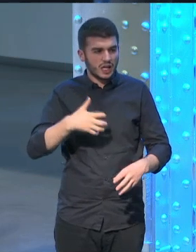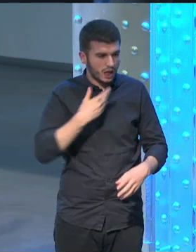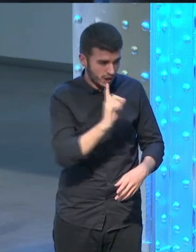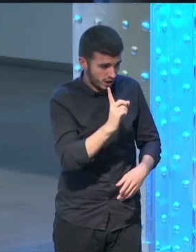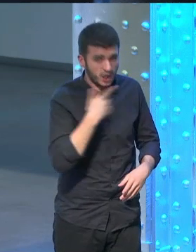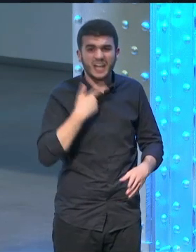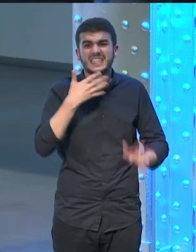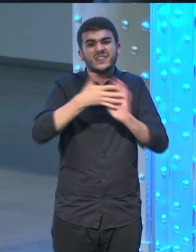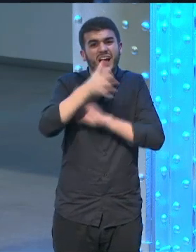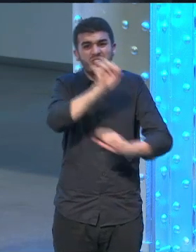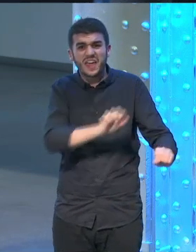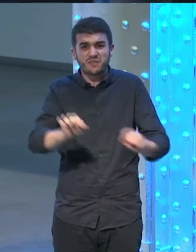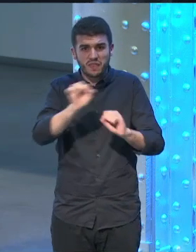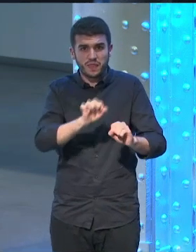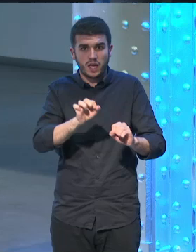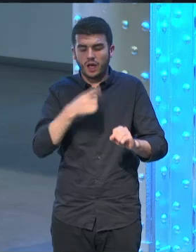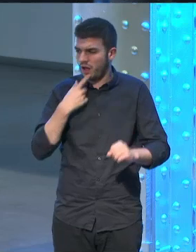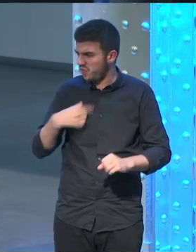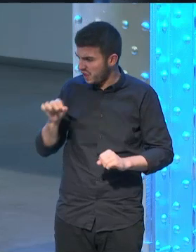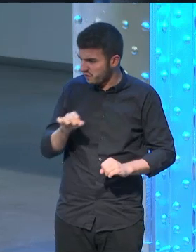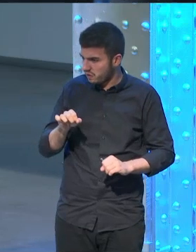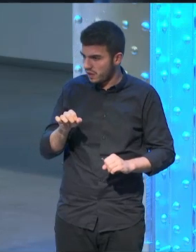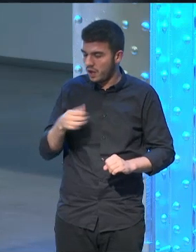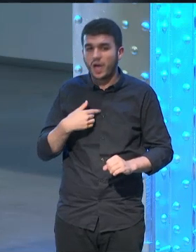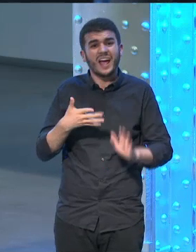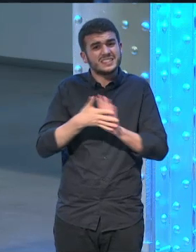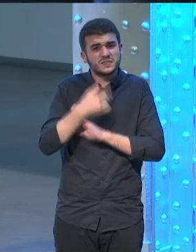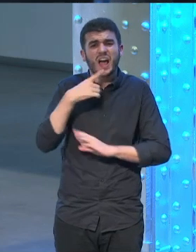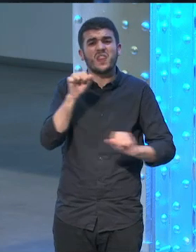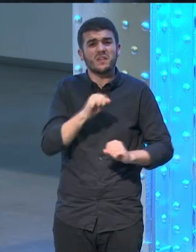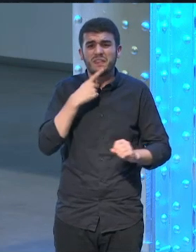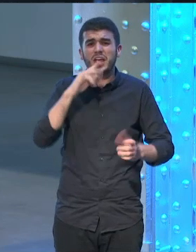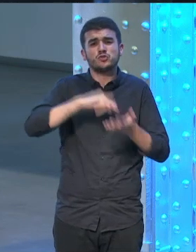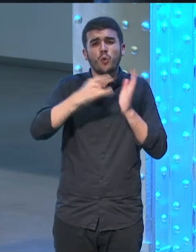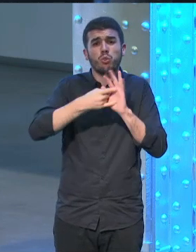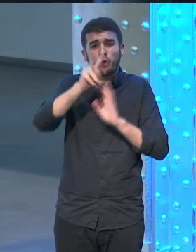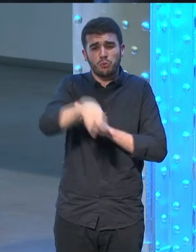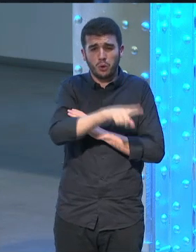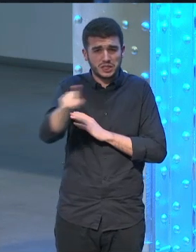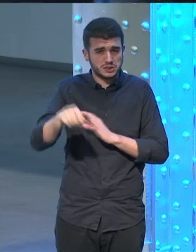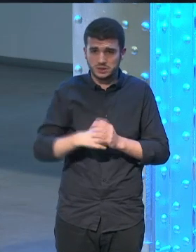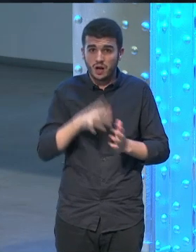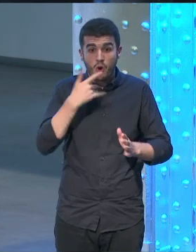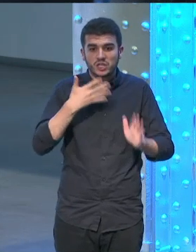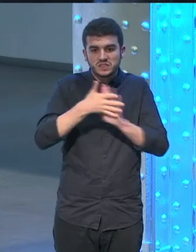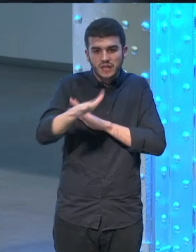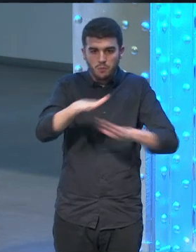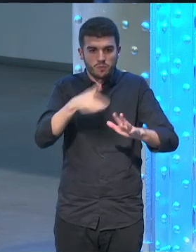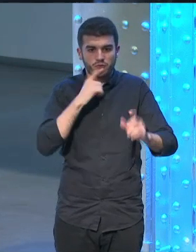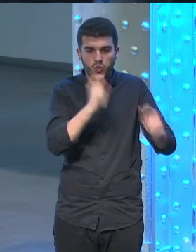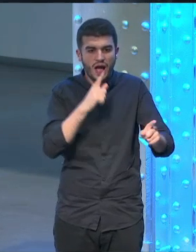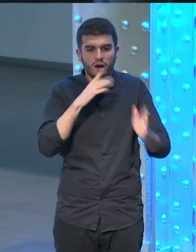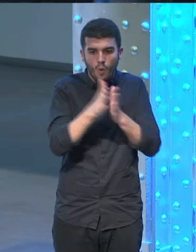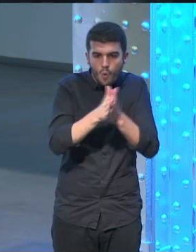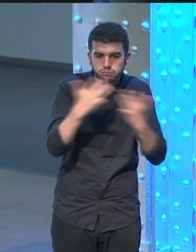defenderse. Y yo conté pero defenderse no es la solución. porque no estamos movilizando e incentivando a partir